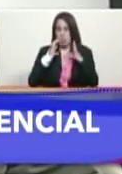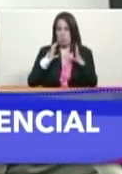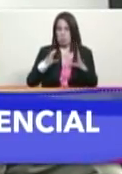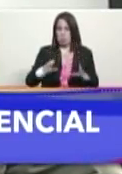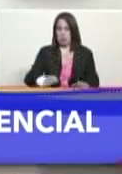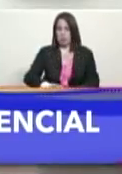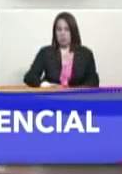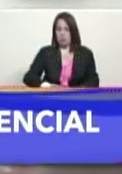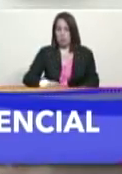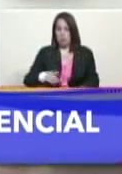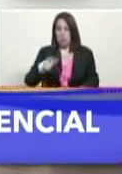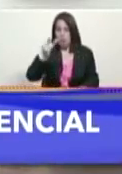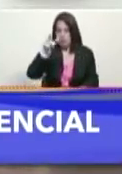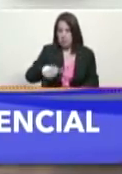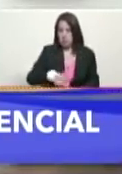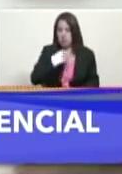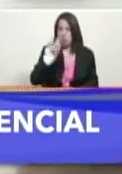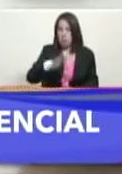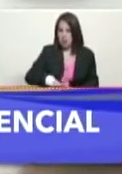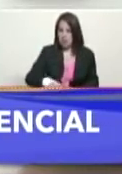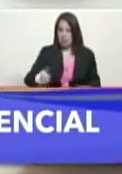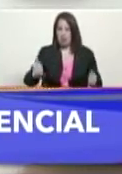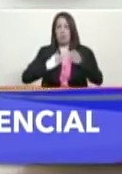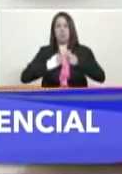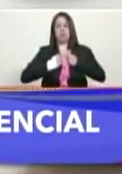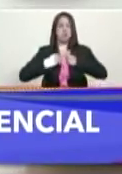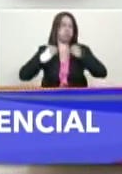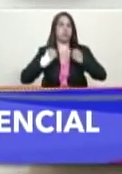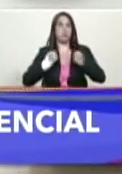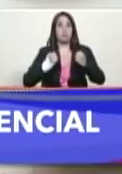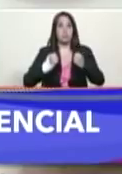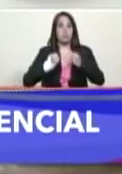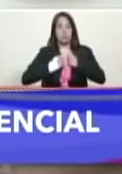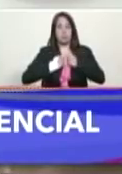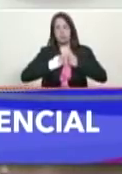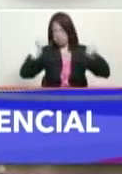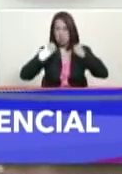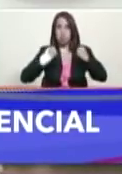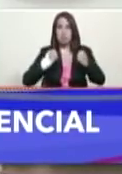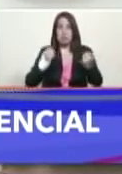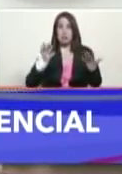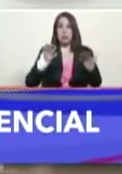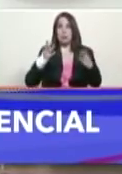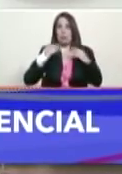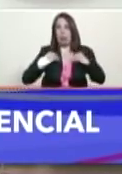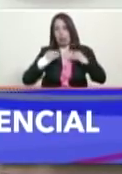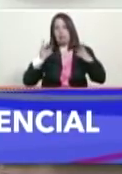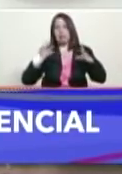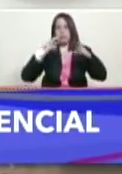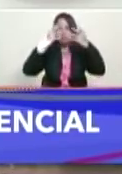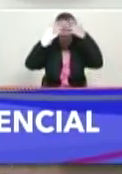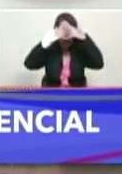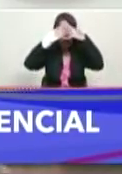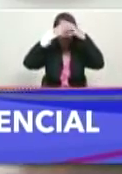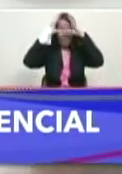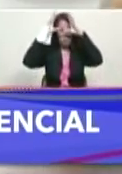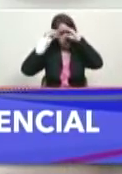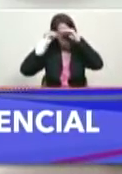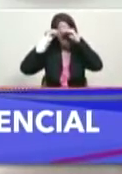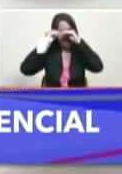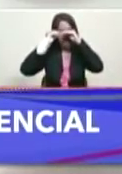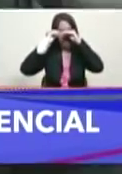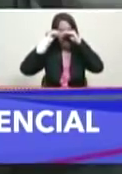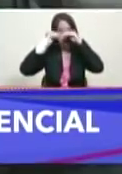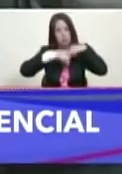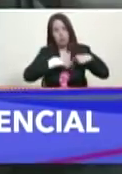Médicos, es un cuerpo, y al cuerpo le hicieron algo y le quitaron el cerebro y le quitaron